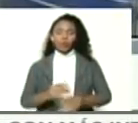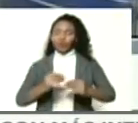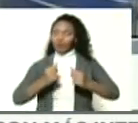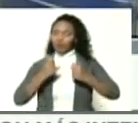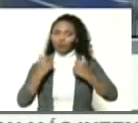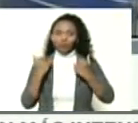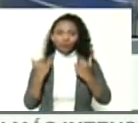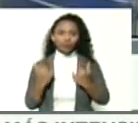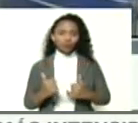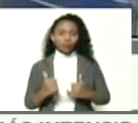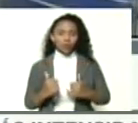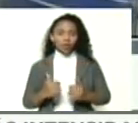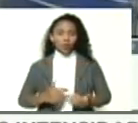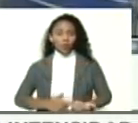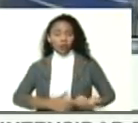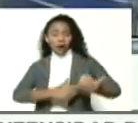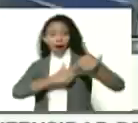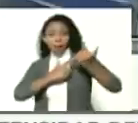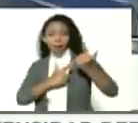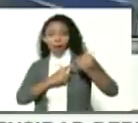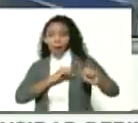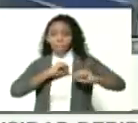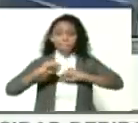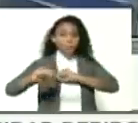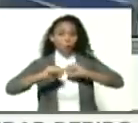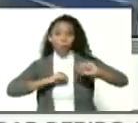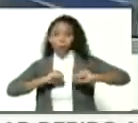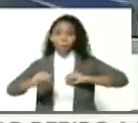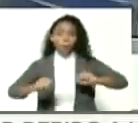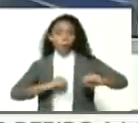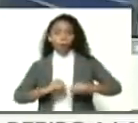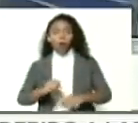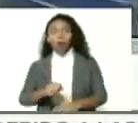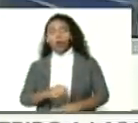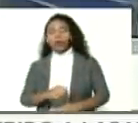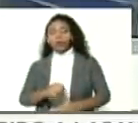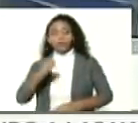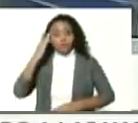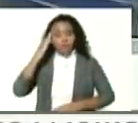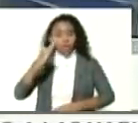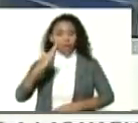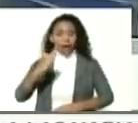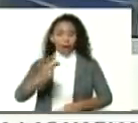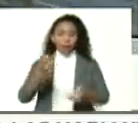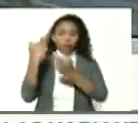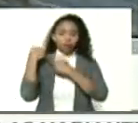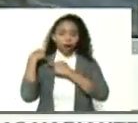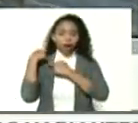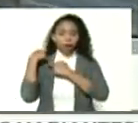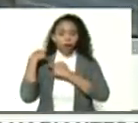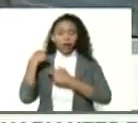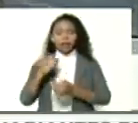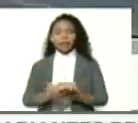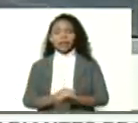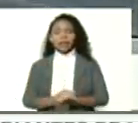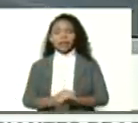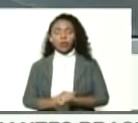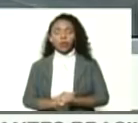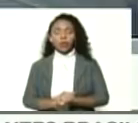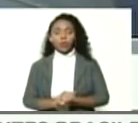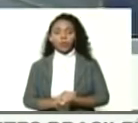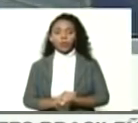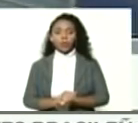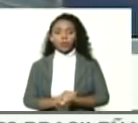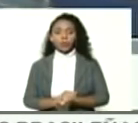Inmediatamente nuestra Armada se activó, comandante general de la Armada, nuestro almirante Serantes